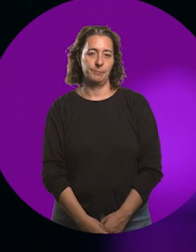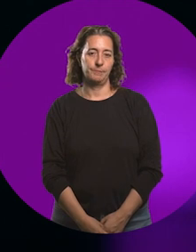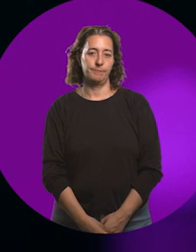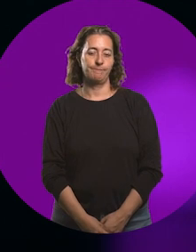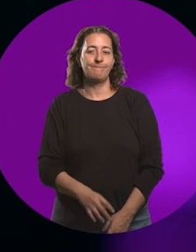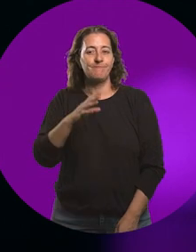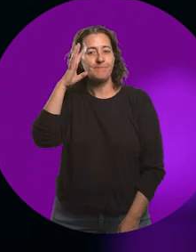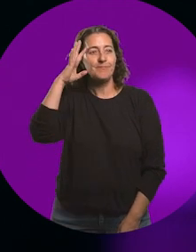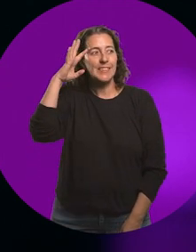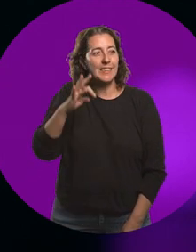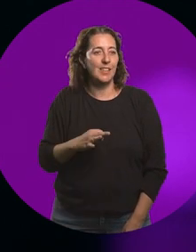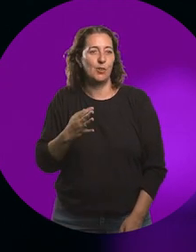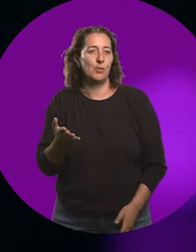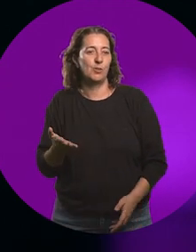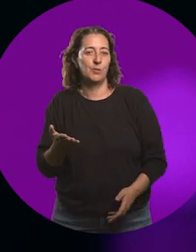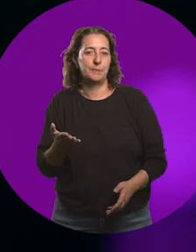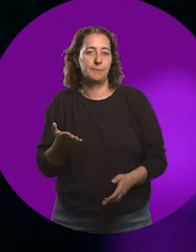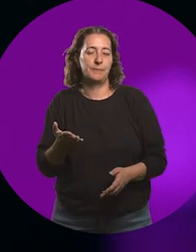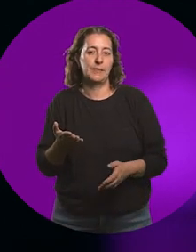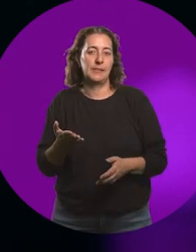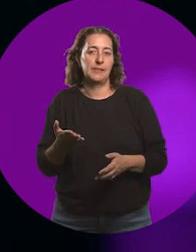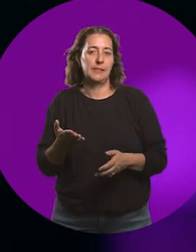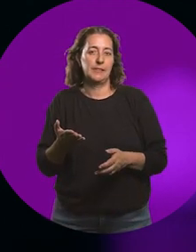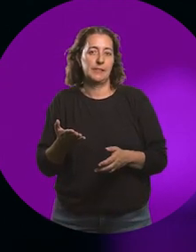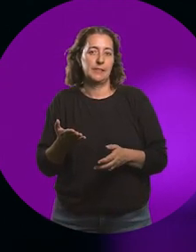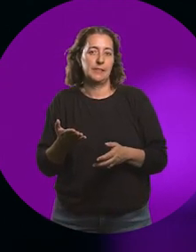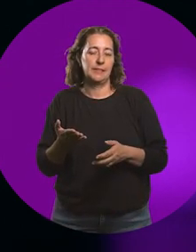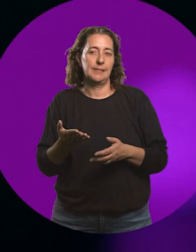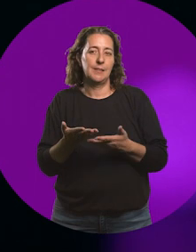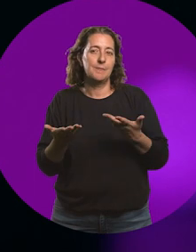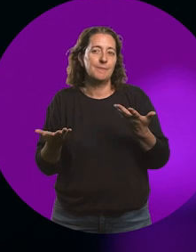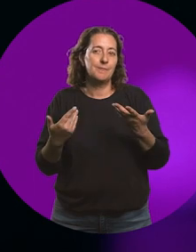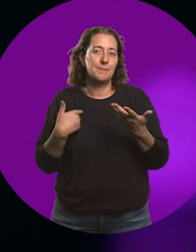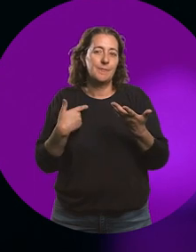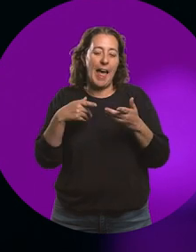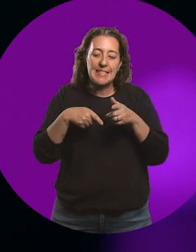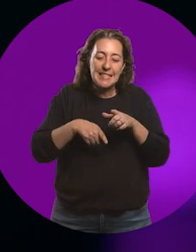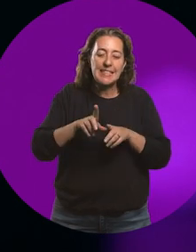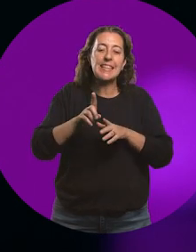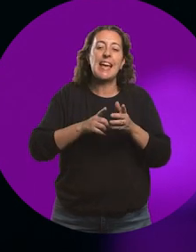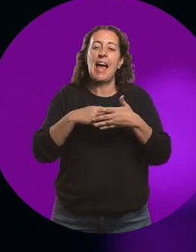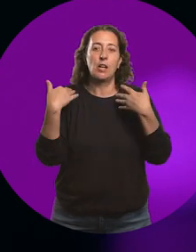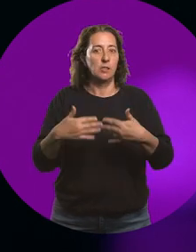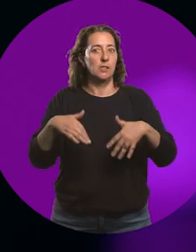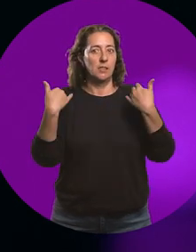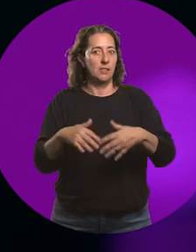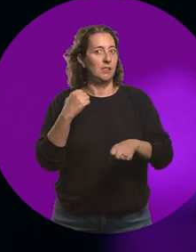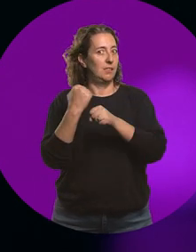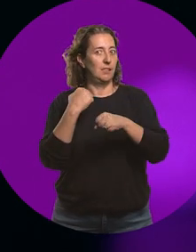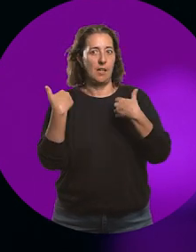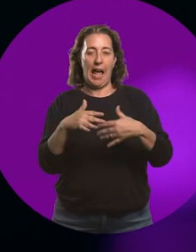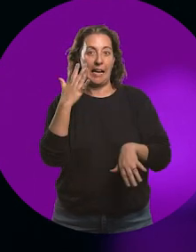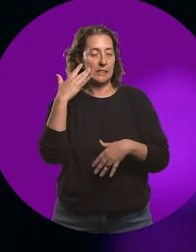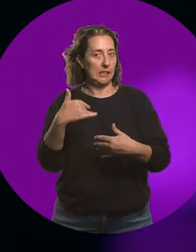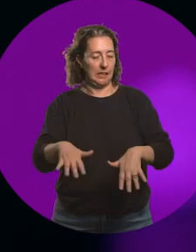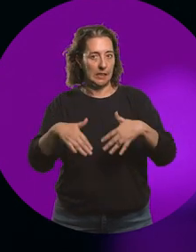Creo que cuando estás en una carrera de alto rendimiento, le llamo yo, un arte de